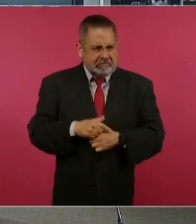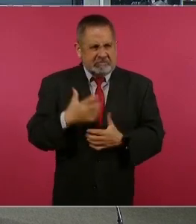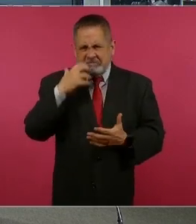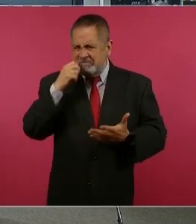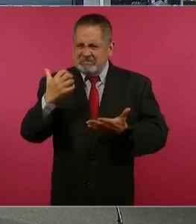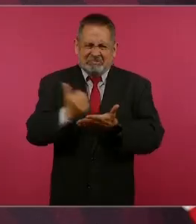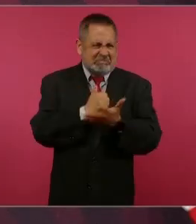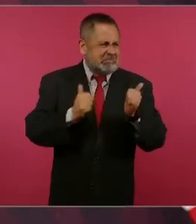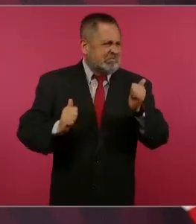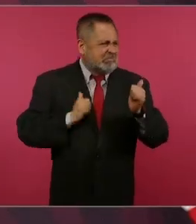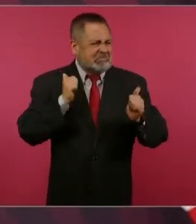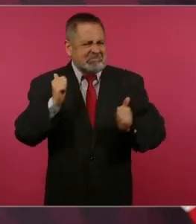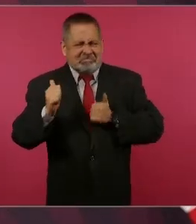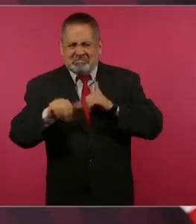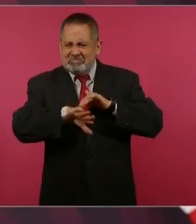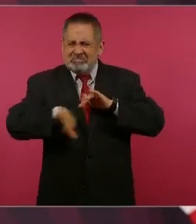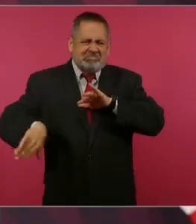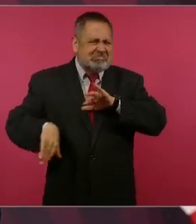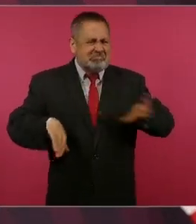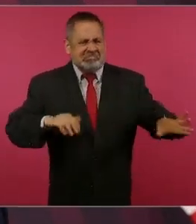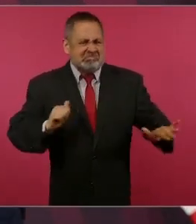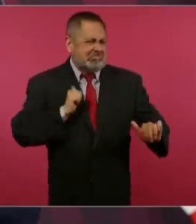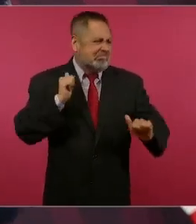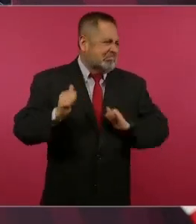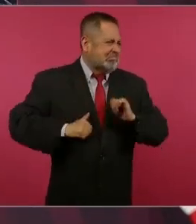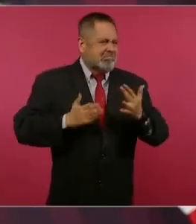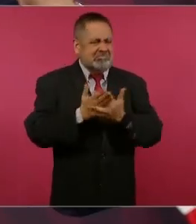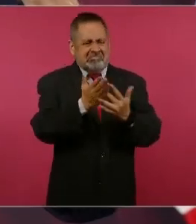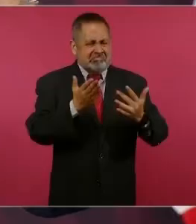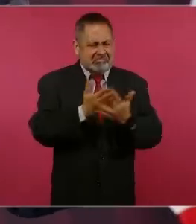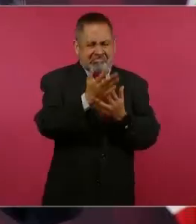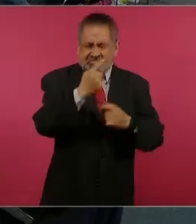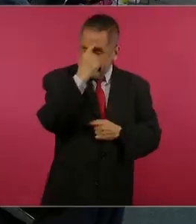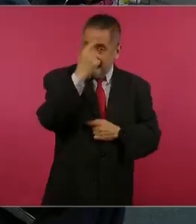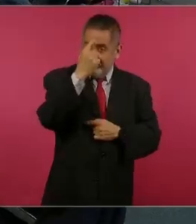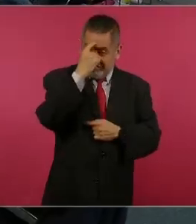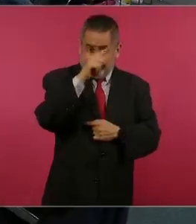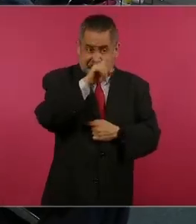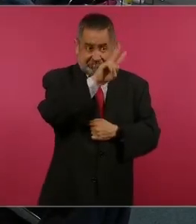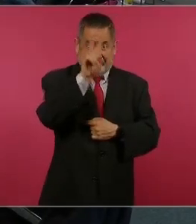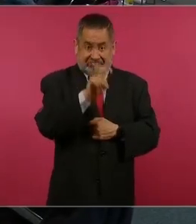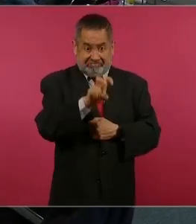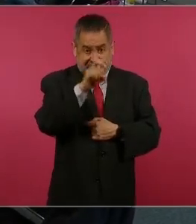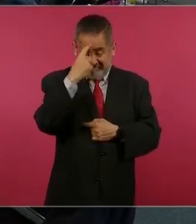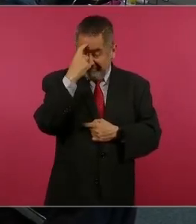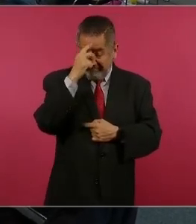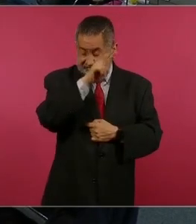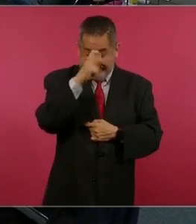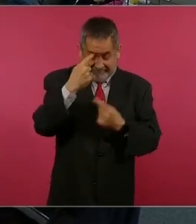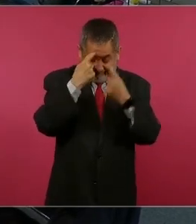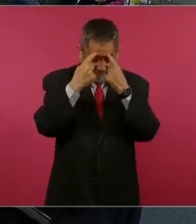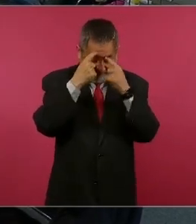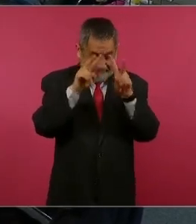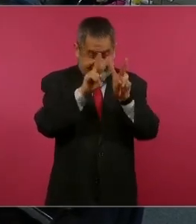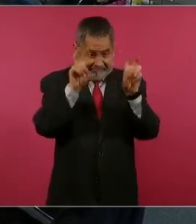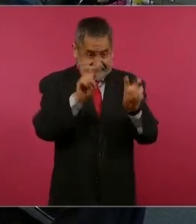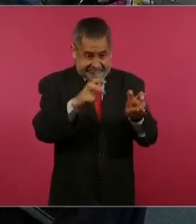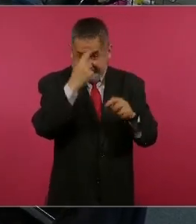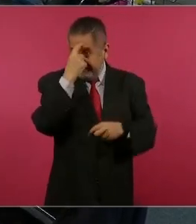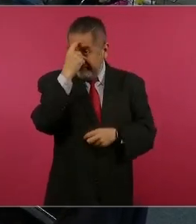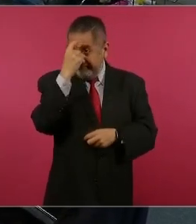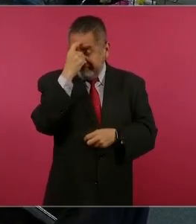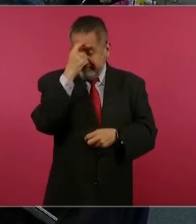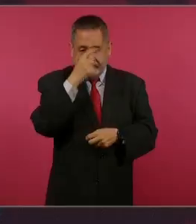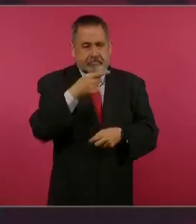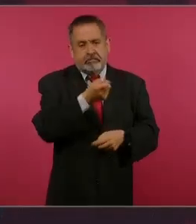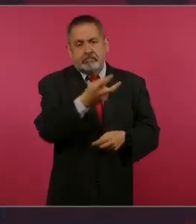triunfar a toda costa, y además el dinero ya lo es todo, y la gente se